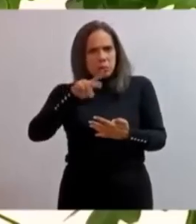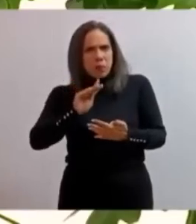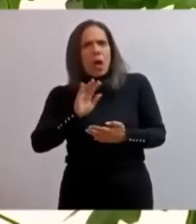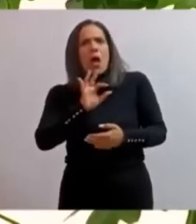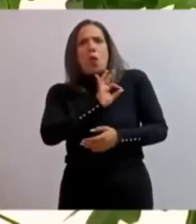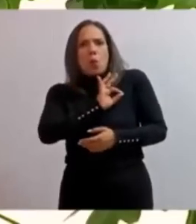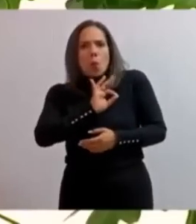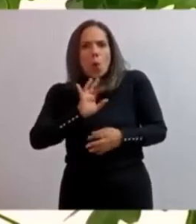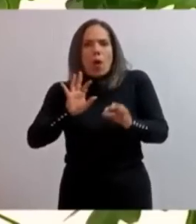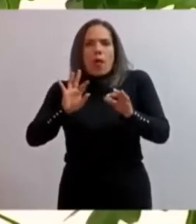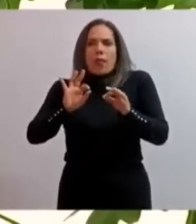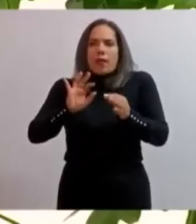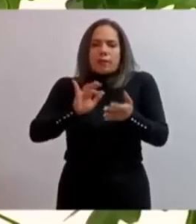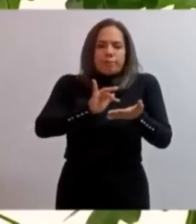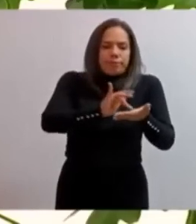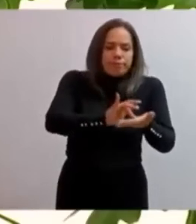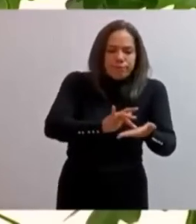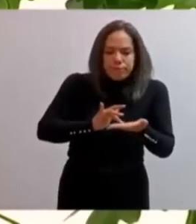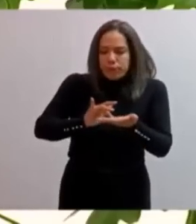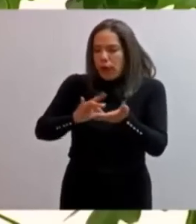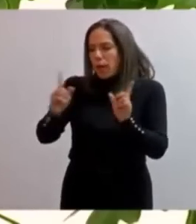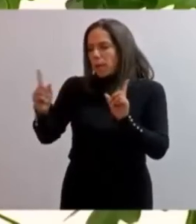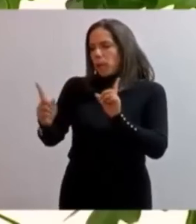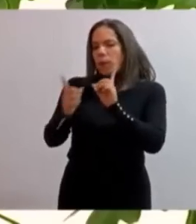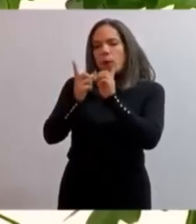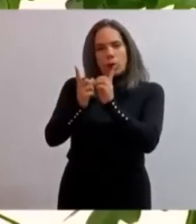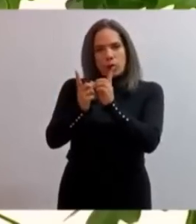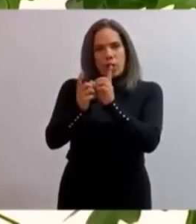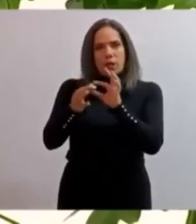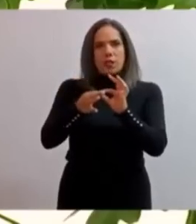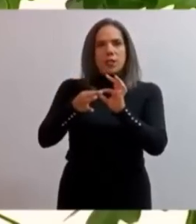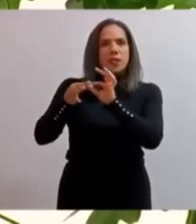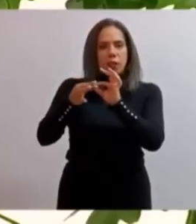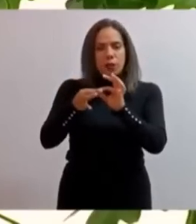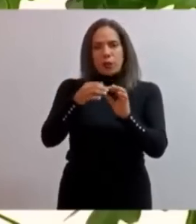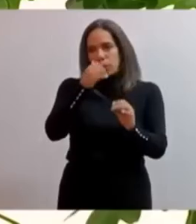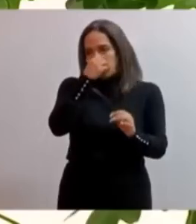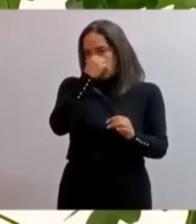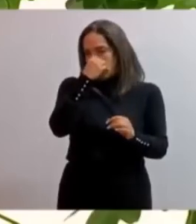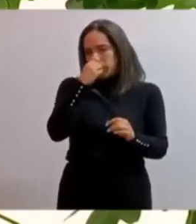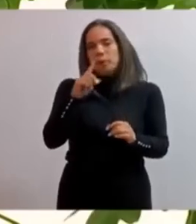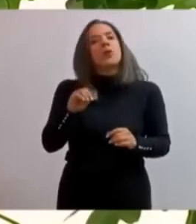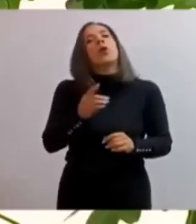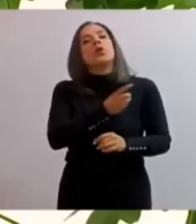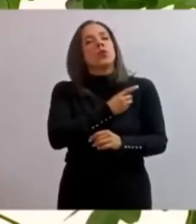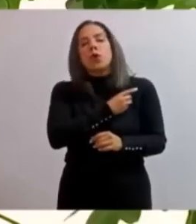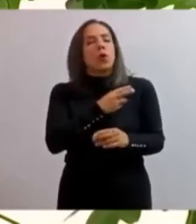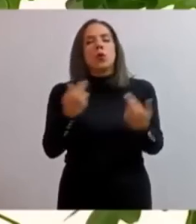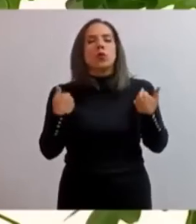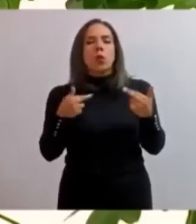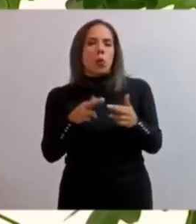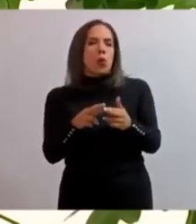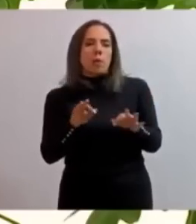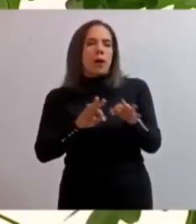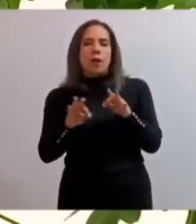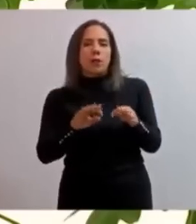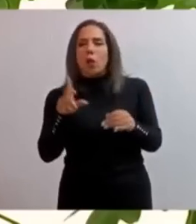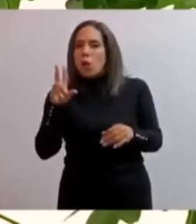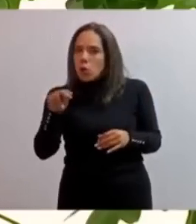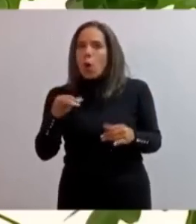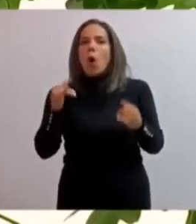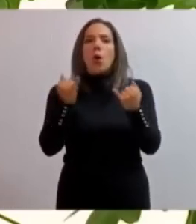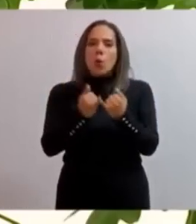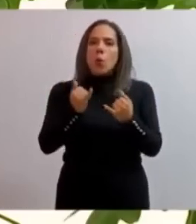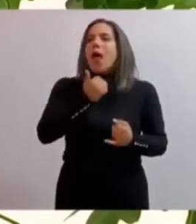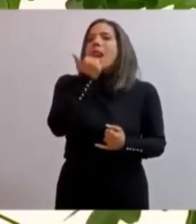en su aprendizaje. Que no solamente es el trabajo que del docente se realiza hacia los estudiantes,